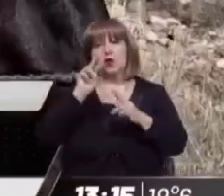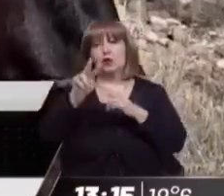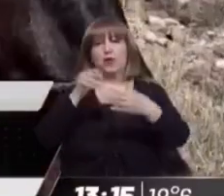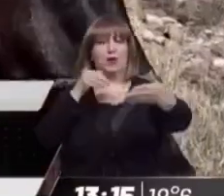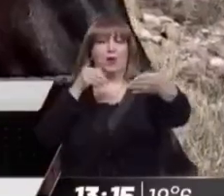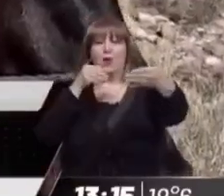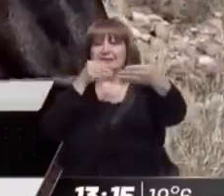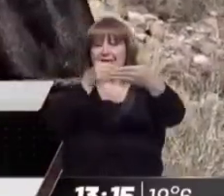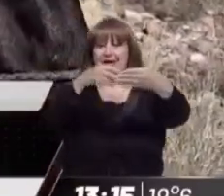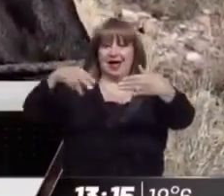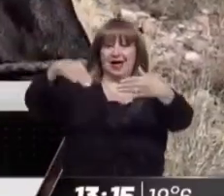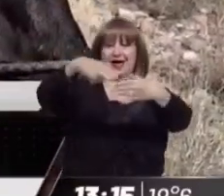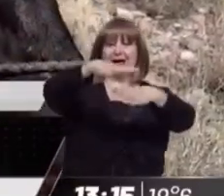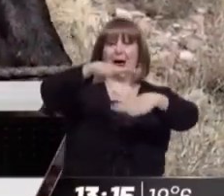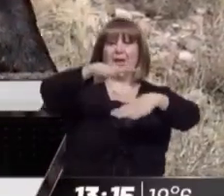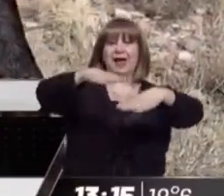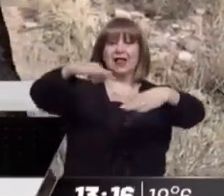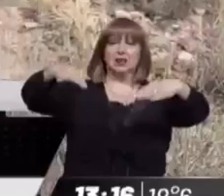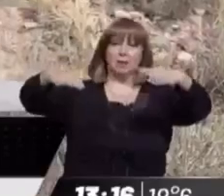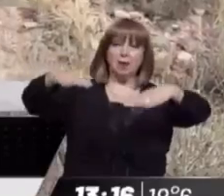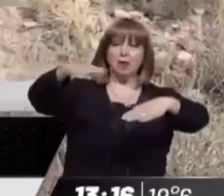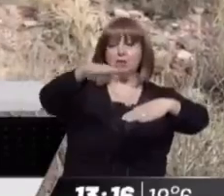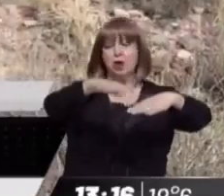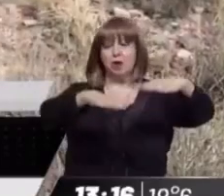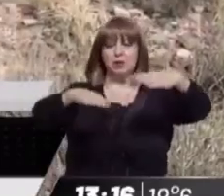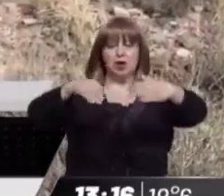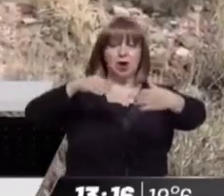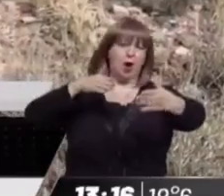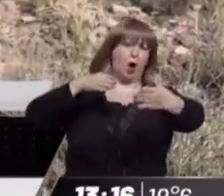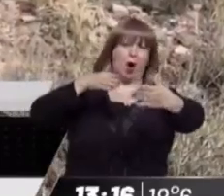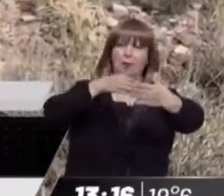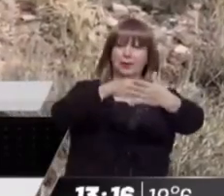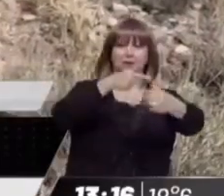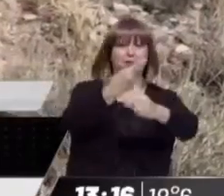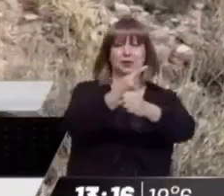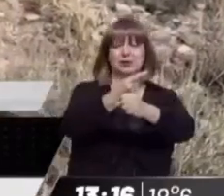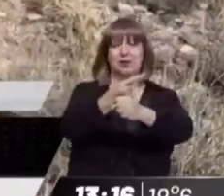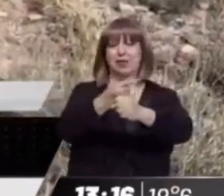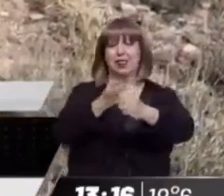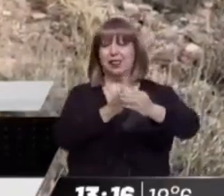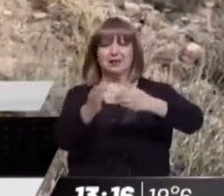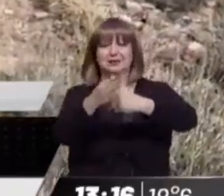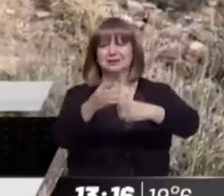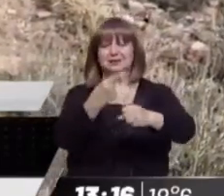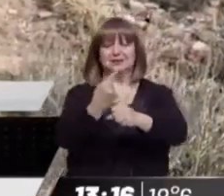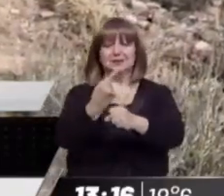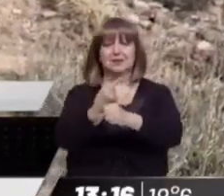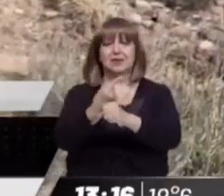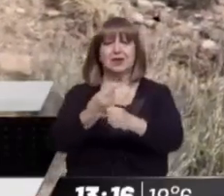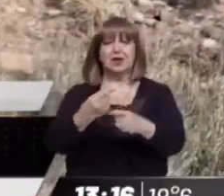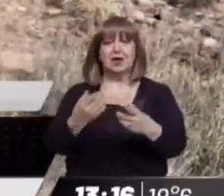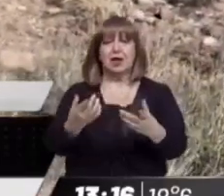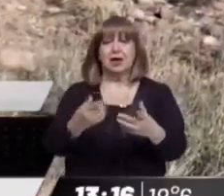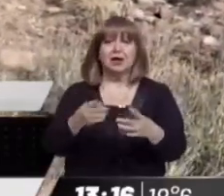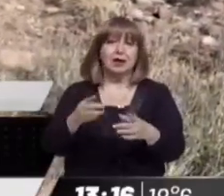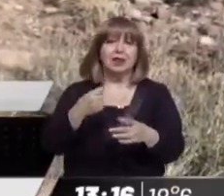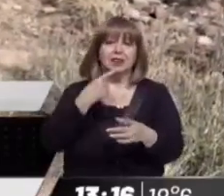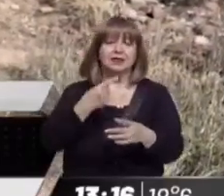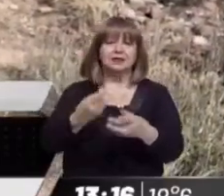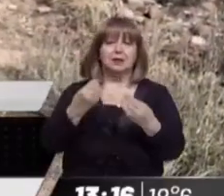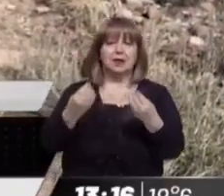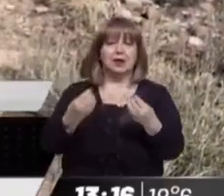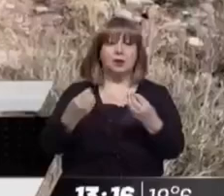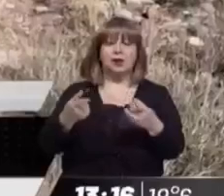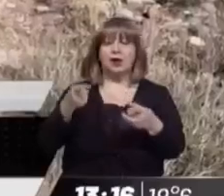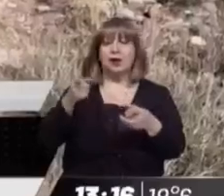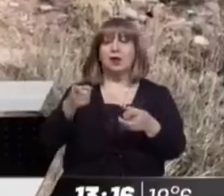la ruta Sí sí hay algunas que sí pero no debería no se debería si para algo tal lo podemos tener encerrados